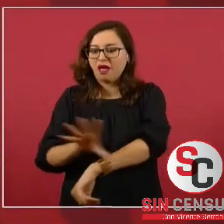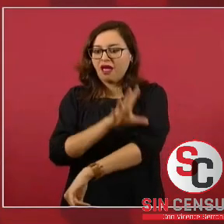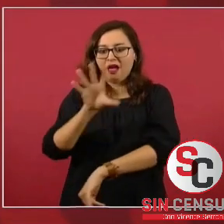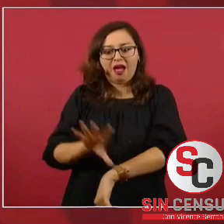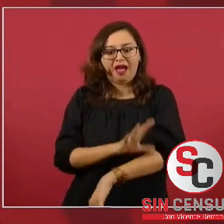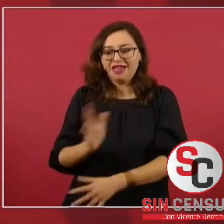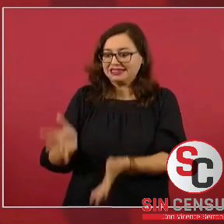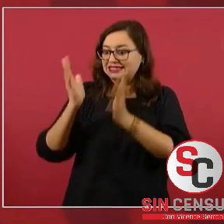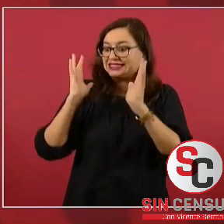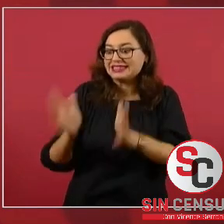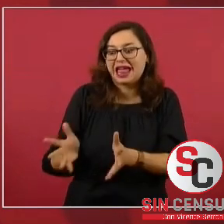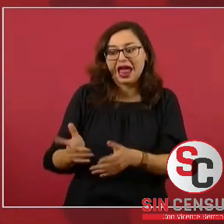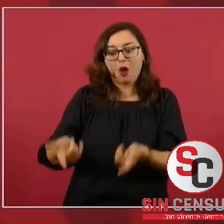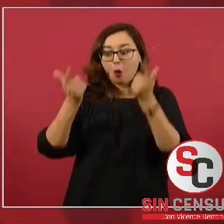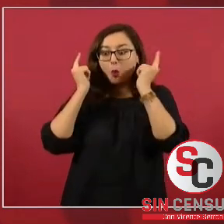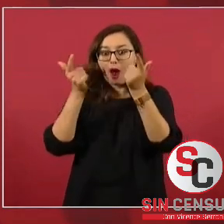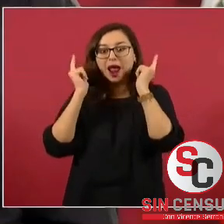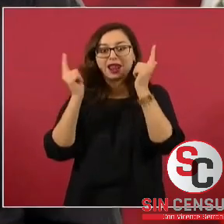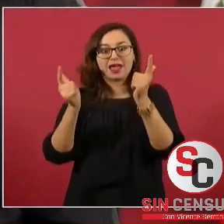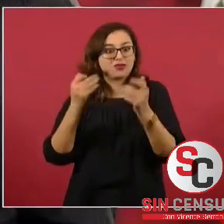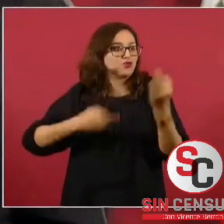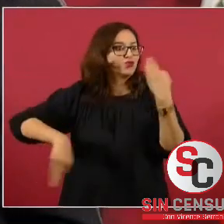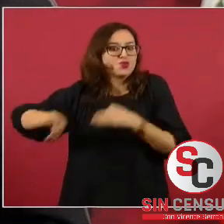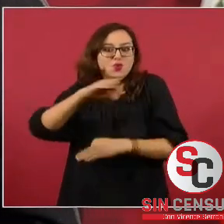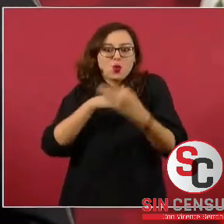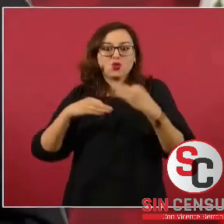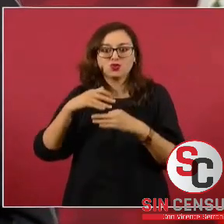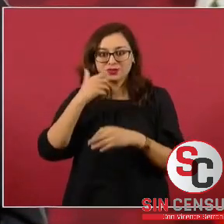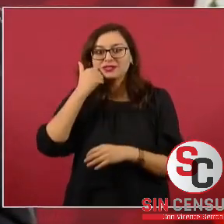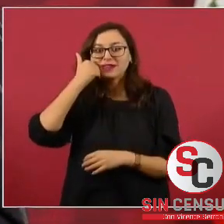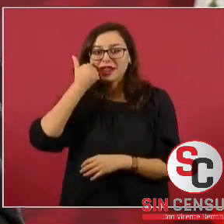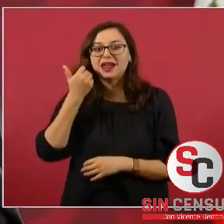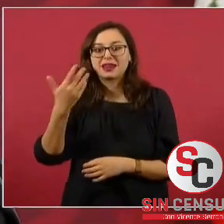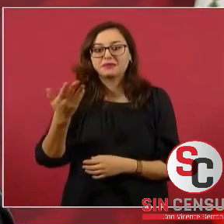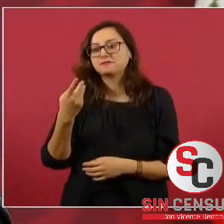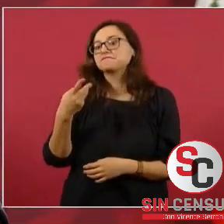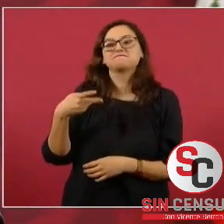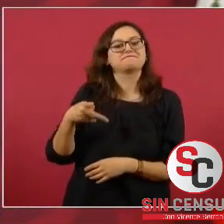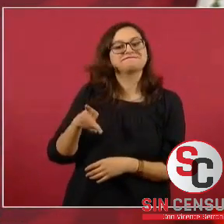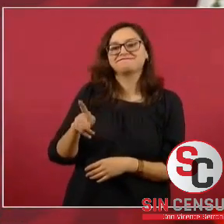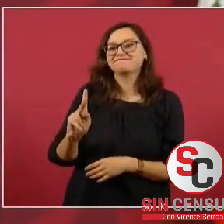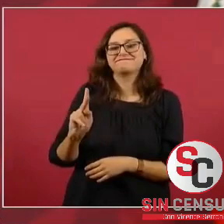en donde más autos eléctricos hay,